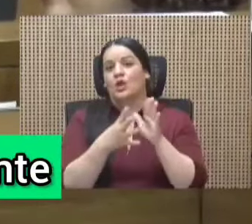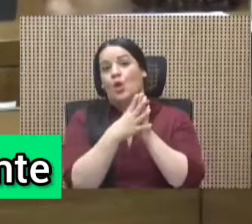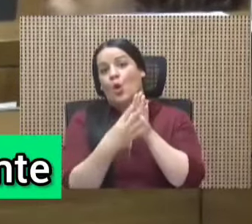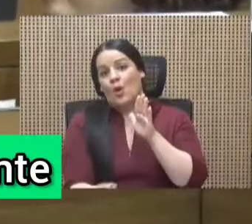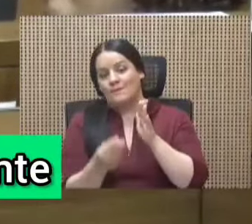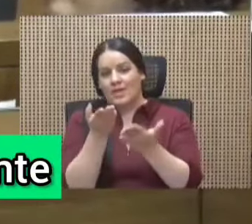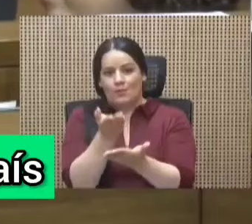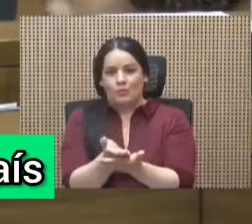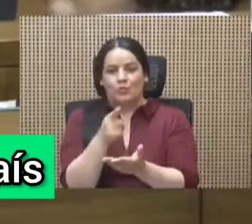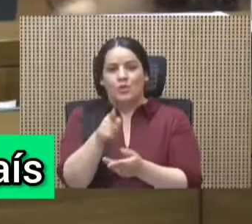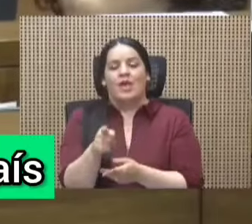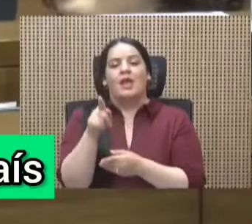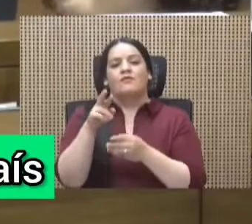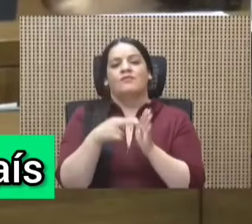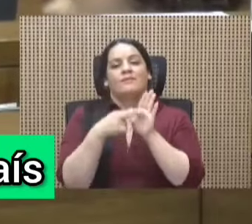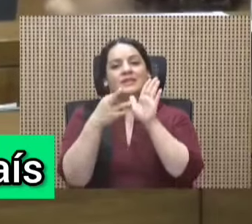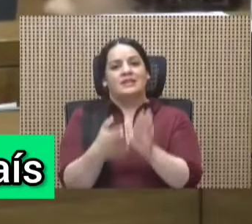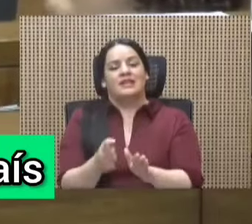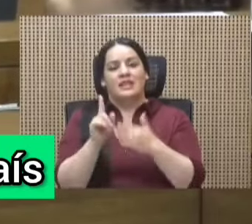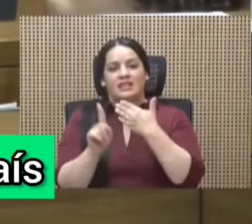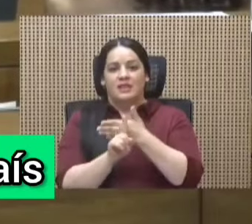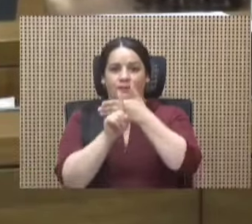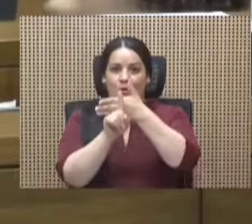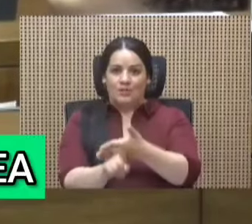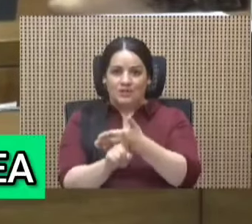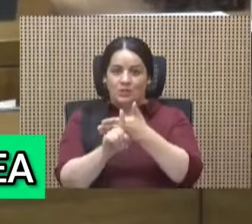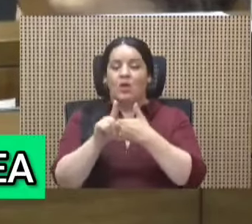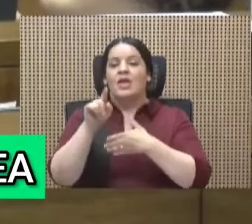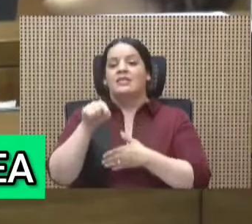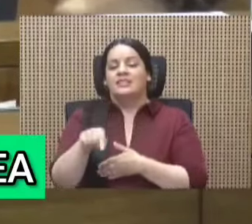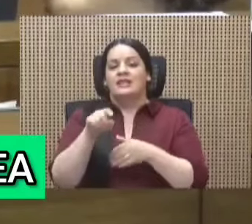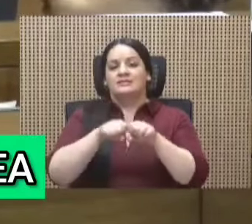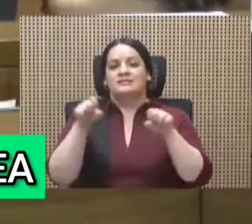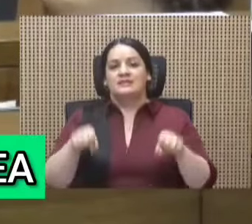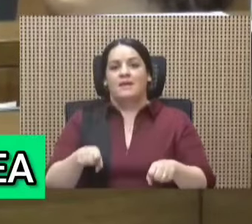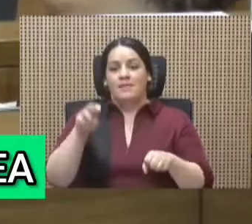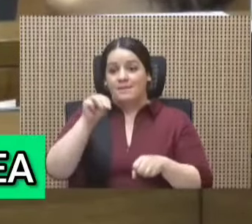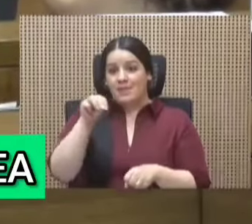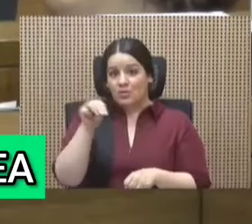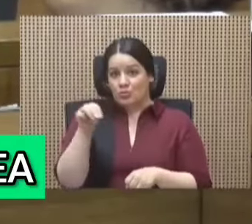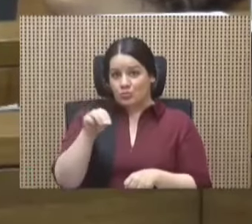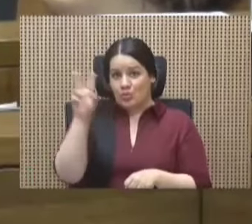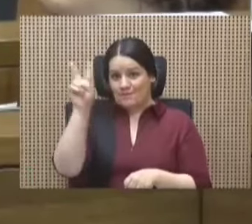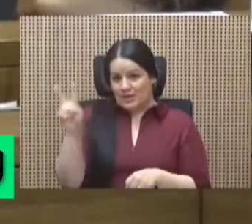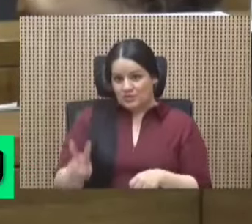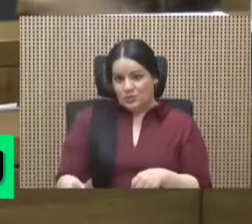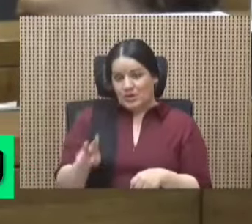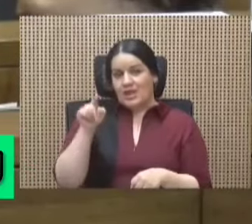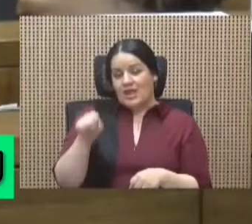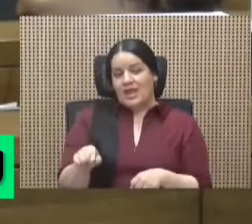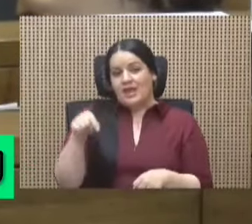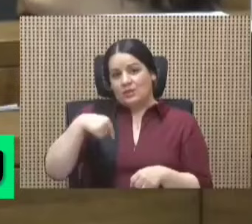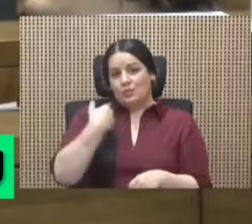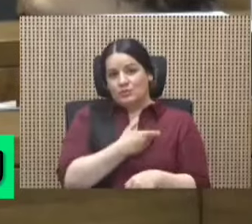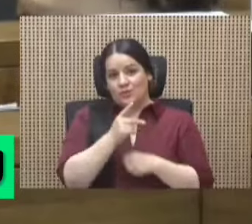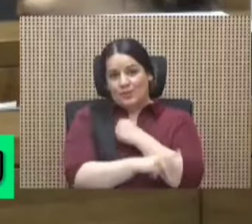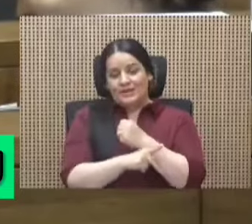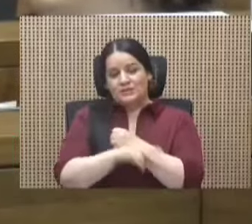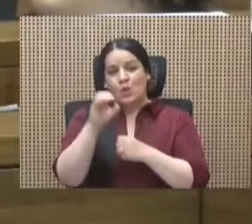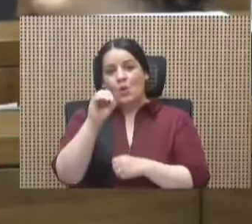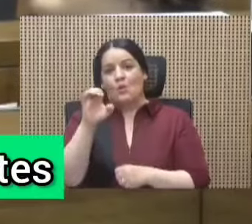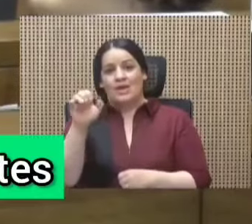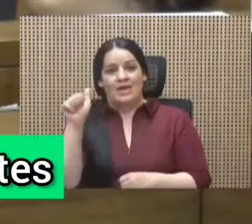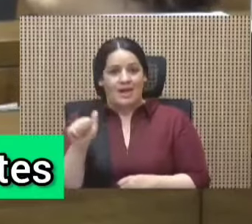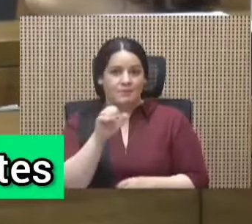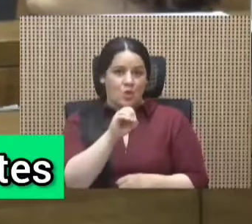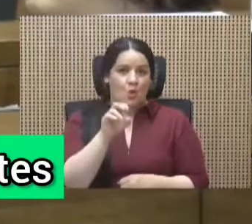al representante diplomático del régimen de Maduro en nuestro país, a la Organización de los Estados Americanos, OEA, a la Organización de las Naciones Unidas, ONU,